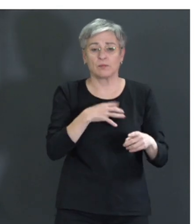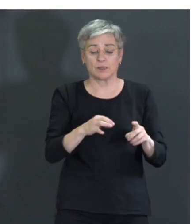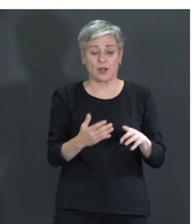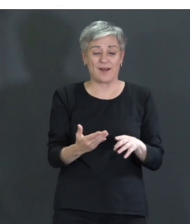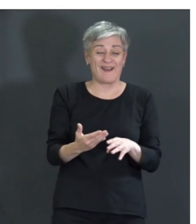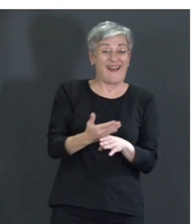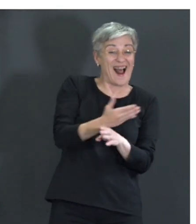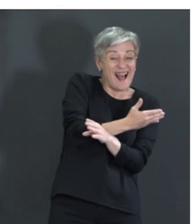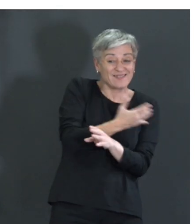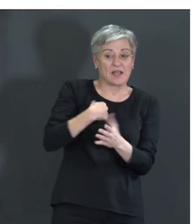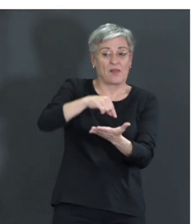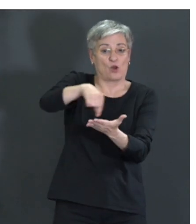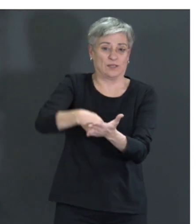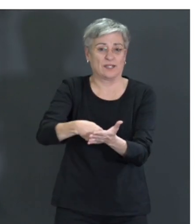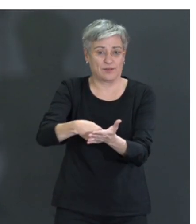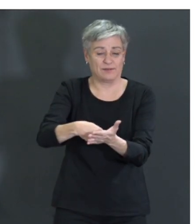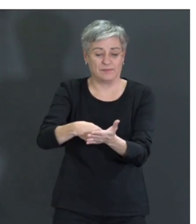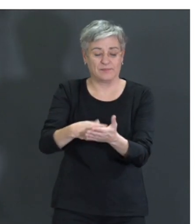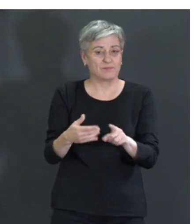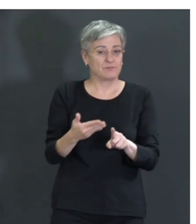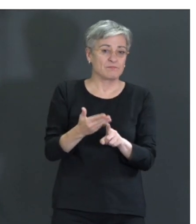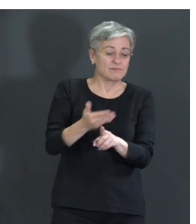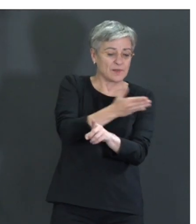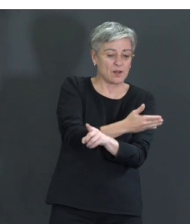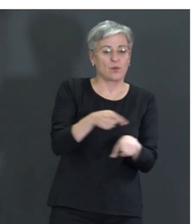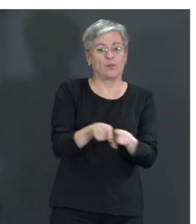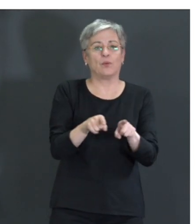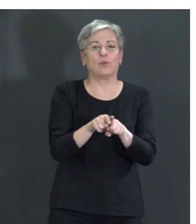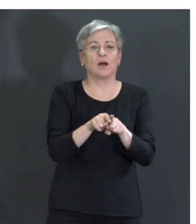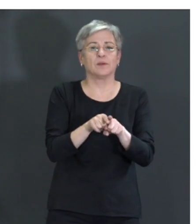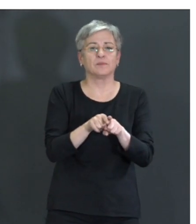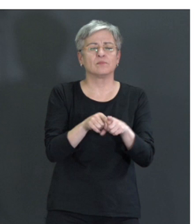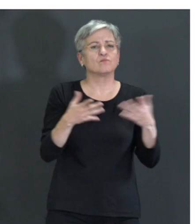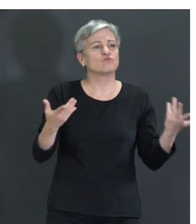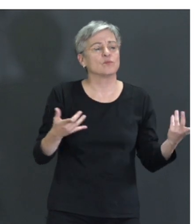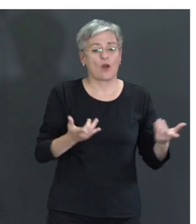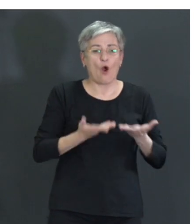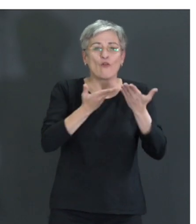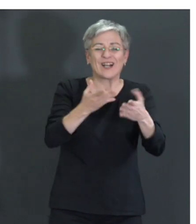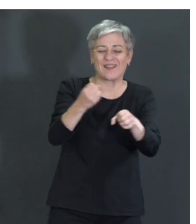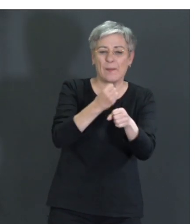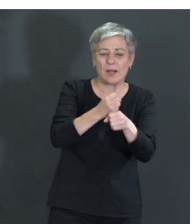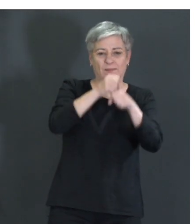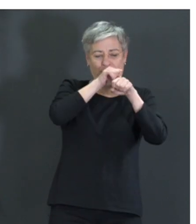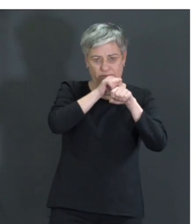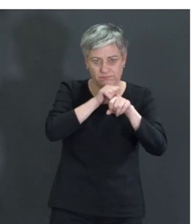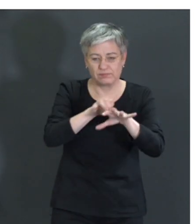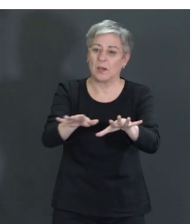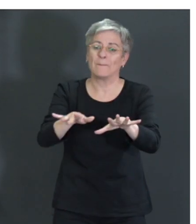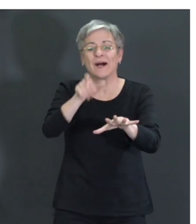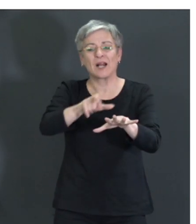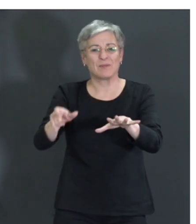antes incluso de la contratación, o sea, cómo se publican esas ofertas de empleo para que lleguen a las personas que pueden